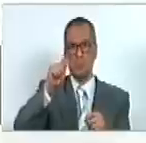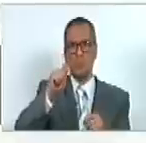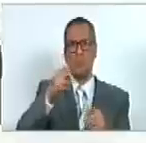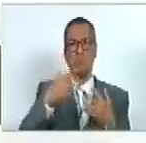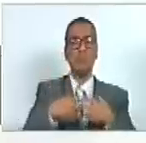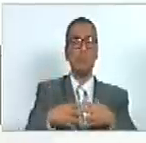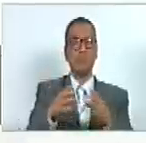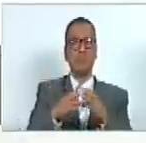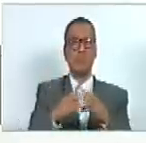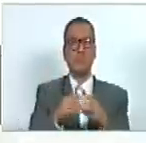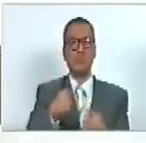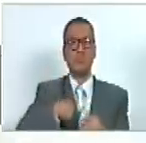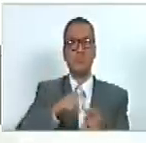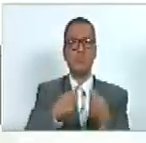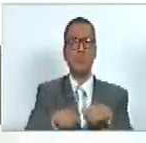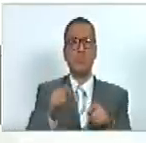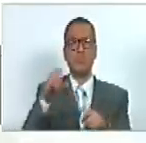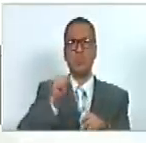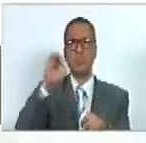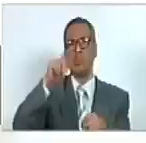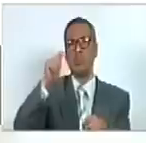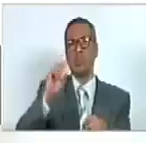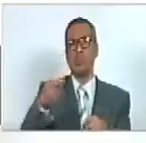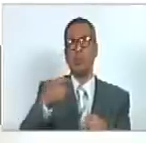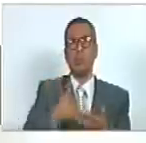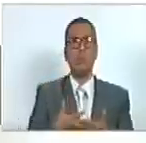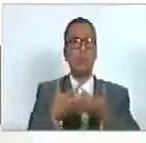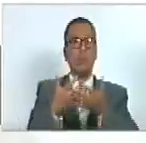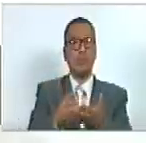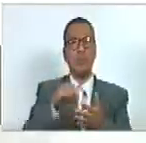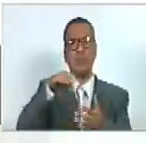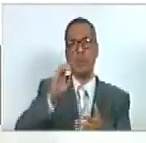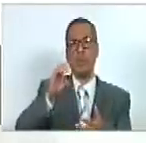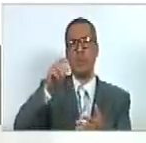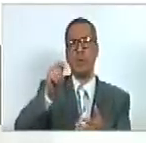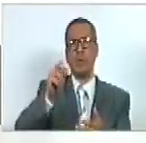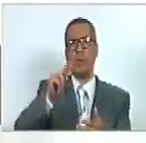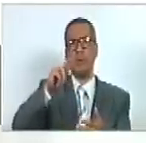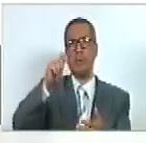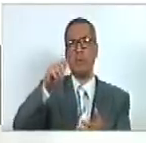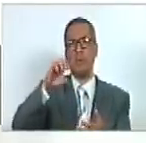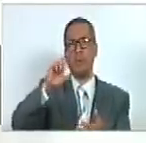los activos de Venezuela, sino entregárselos a Cristalex.